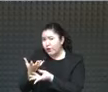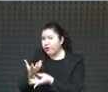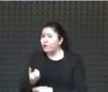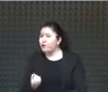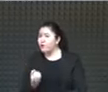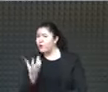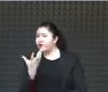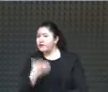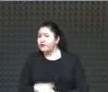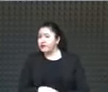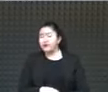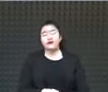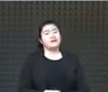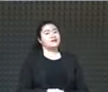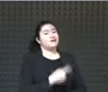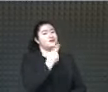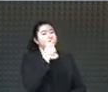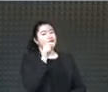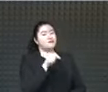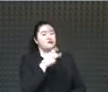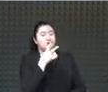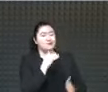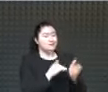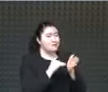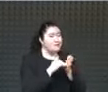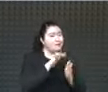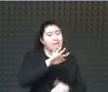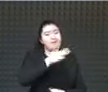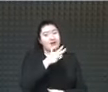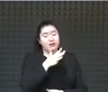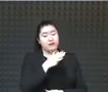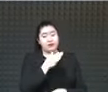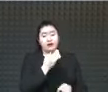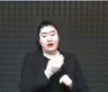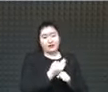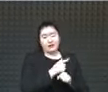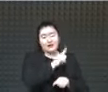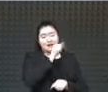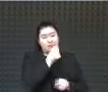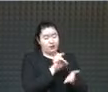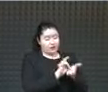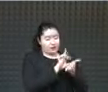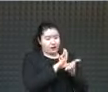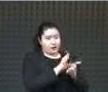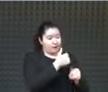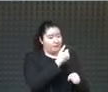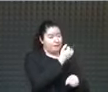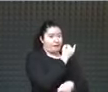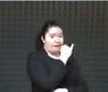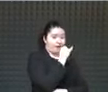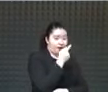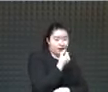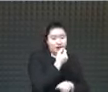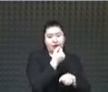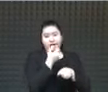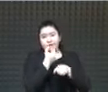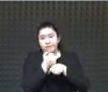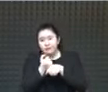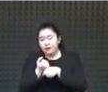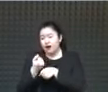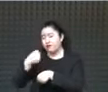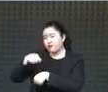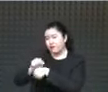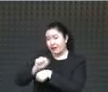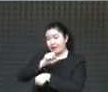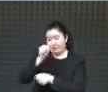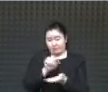1.2 millones. Les damos el dato exacto por nivel educativo, pero el global son cerca de 1.2 millones